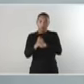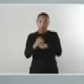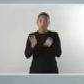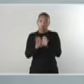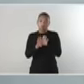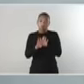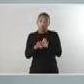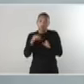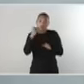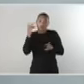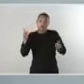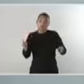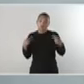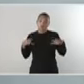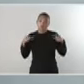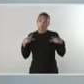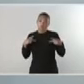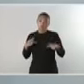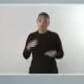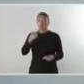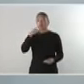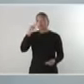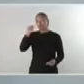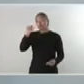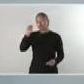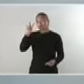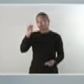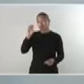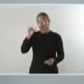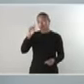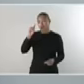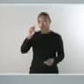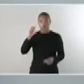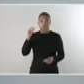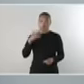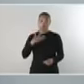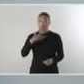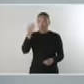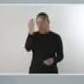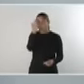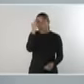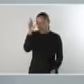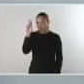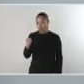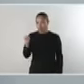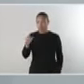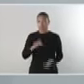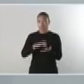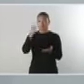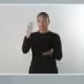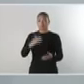la población y ese Gustavo Cárdenas un hombre que no tiene De nada que avergonzarse muchas gracias